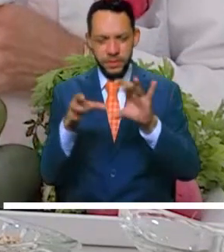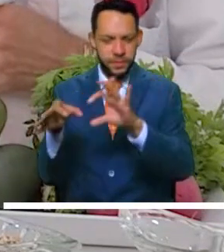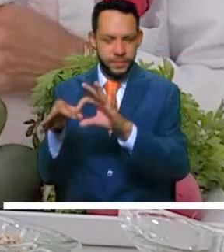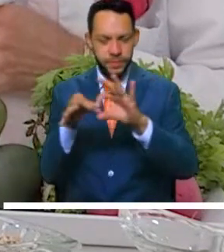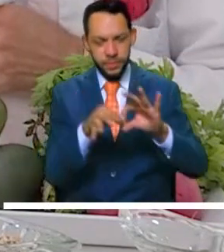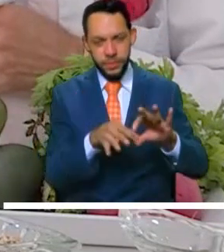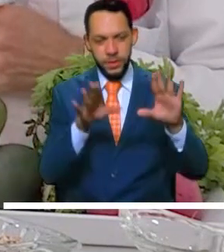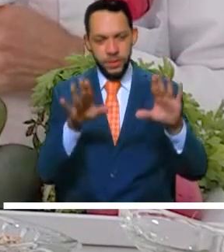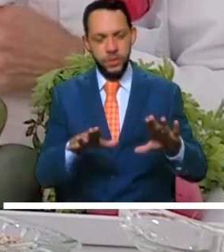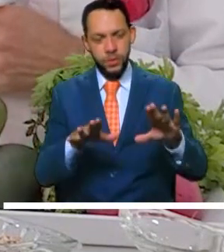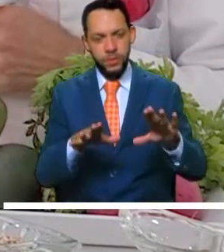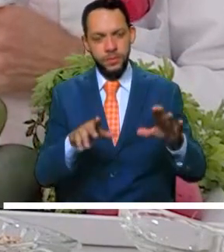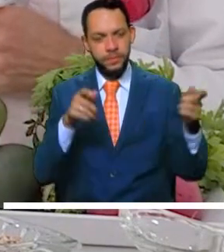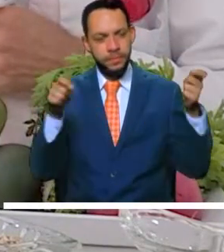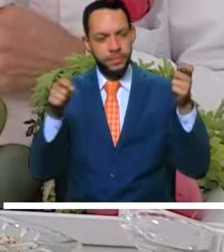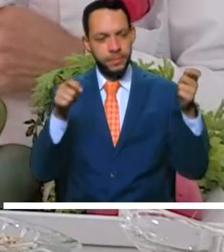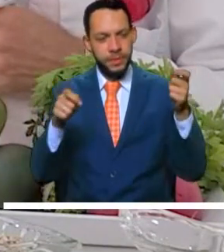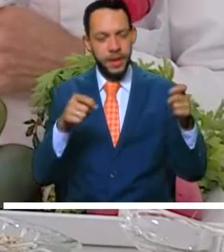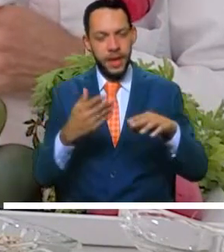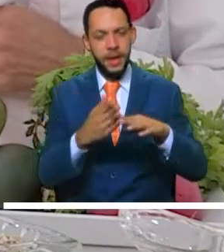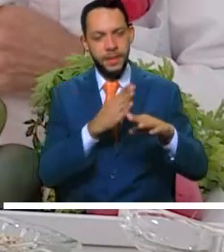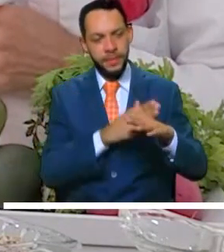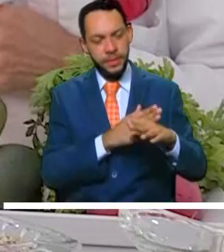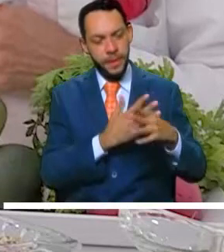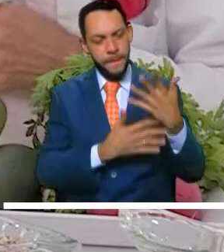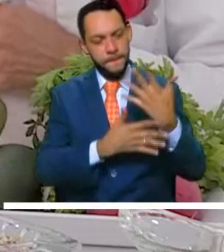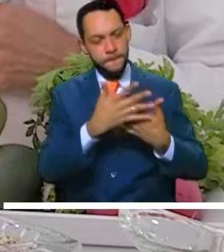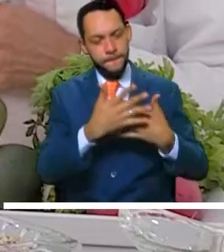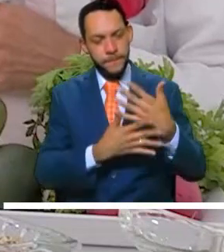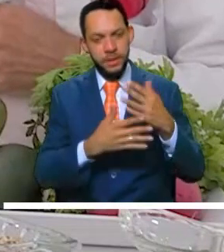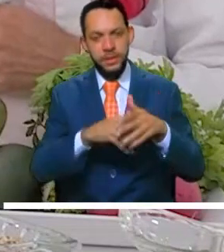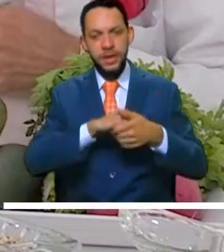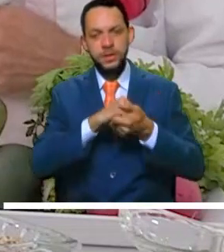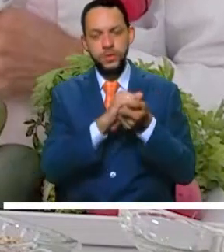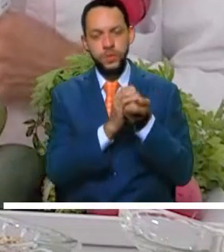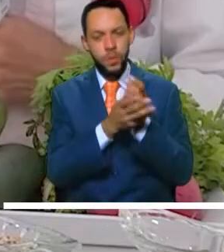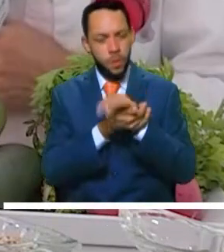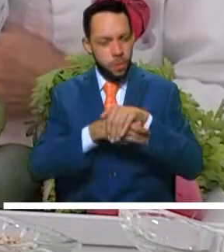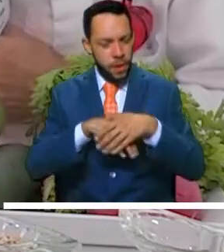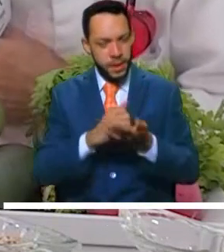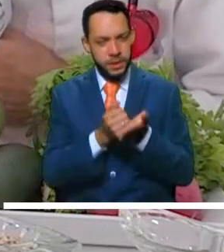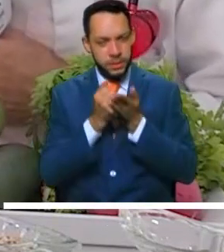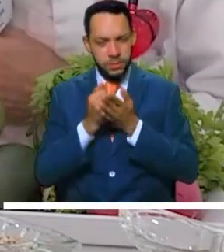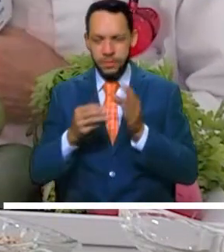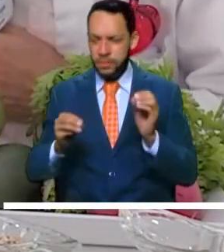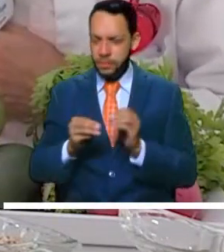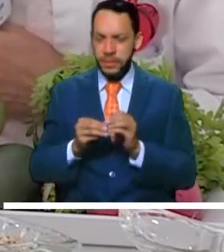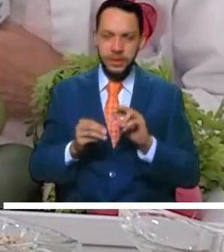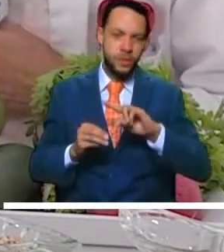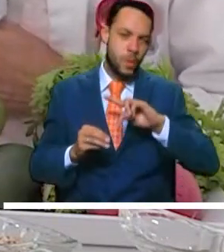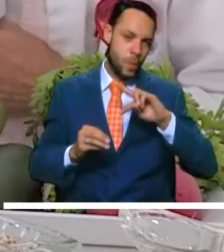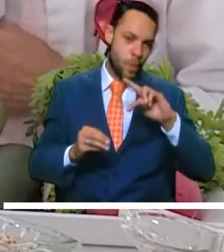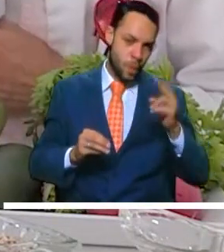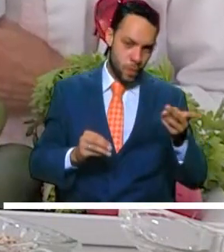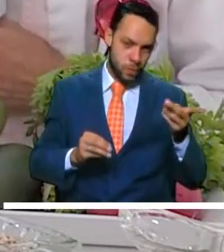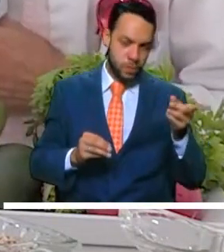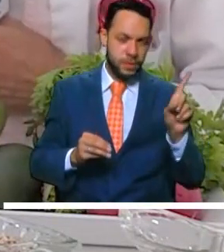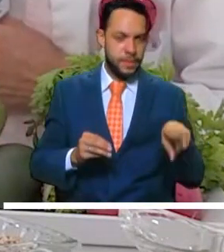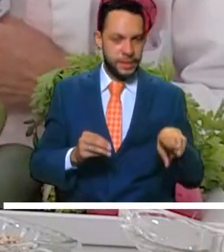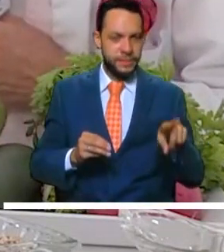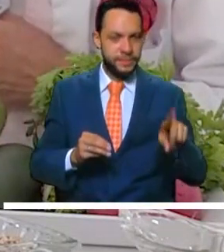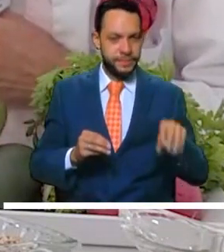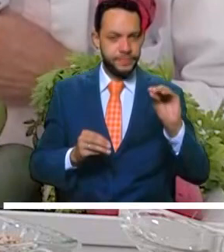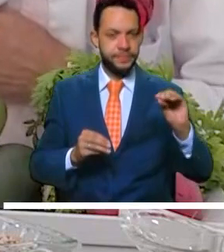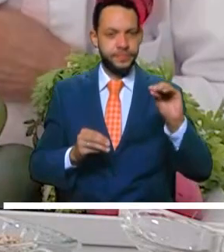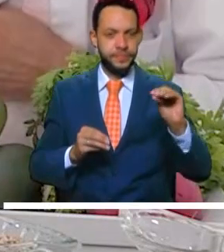base de glicerina, humecta las manos y aparte es un potente desengrasante. El otro, María. Este es igual